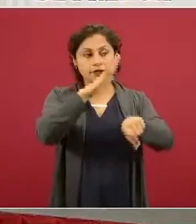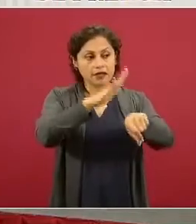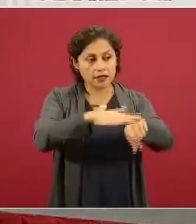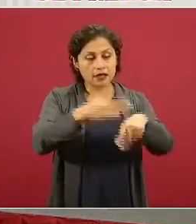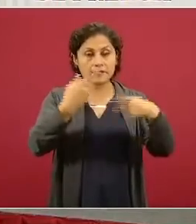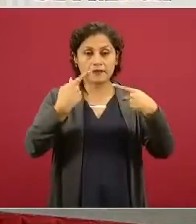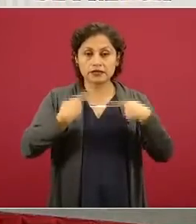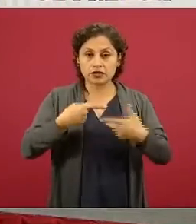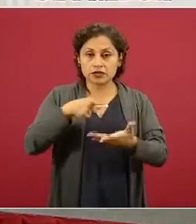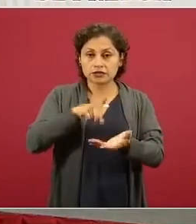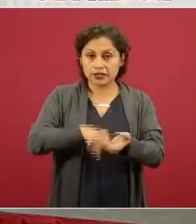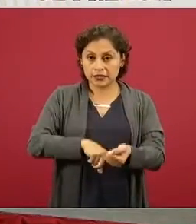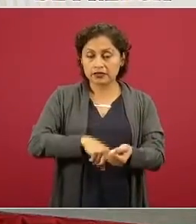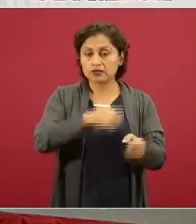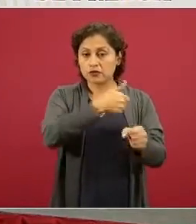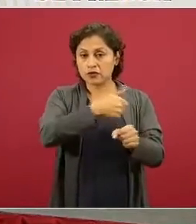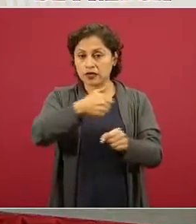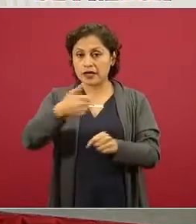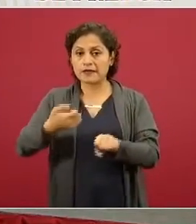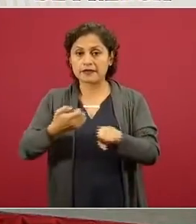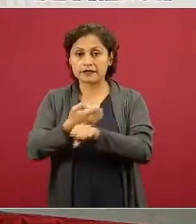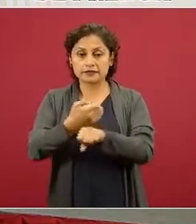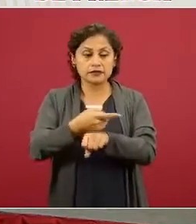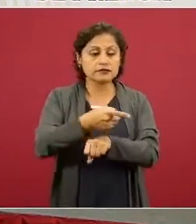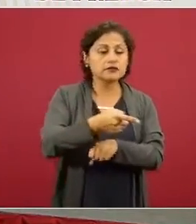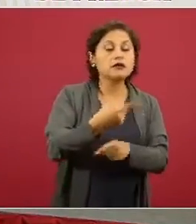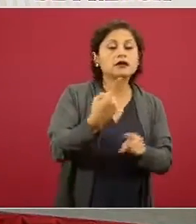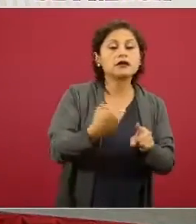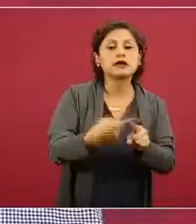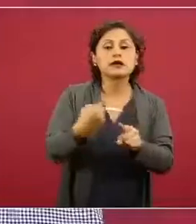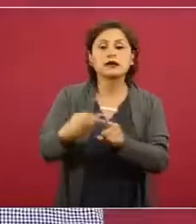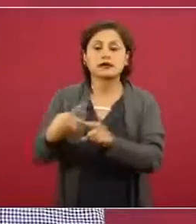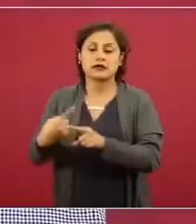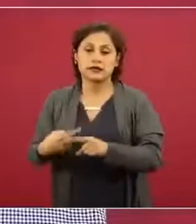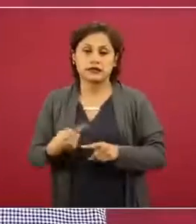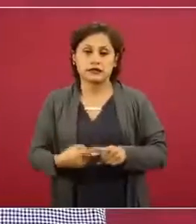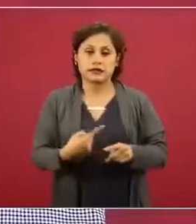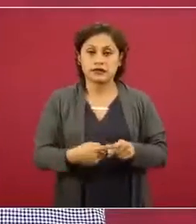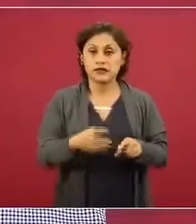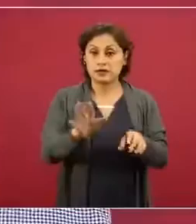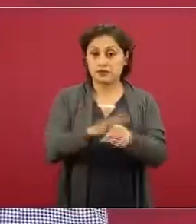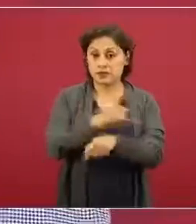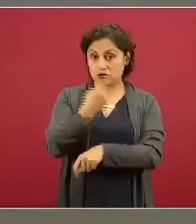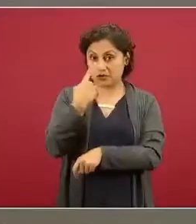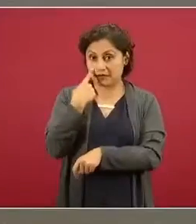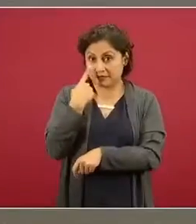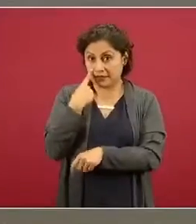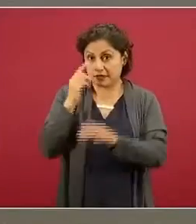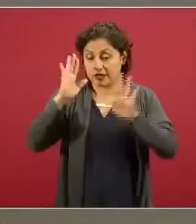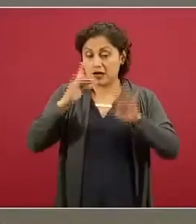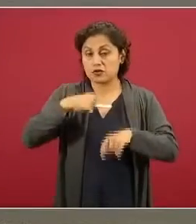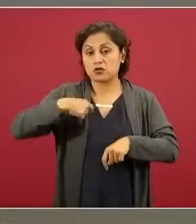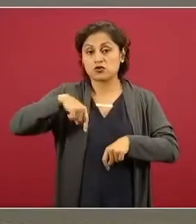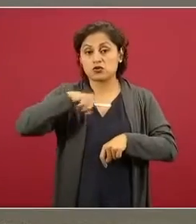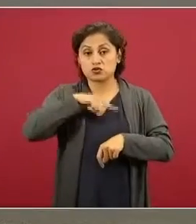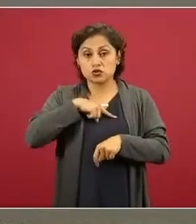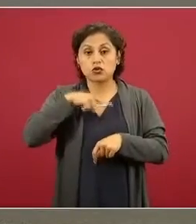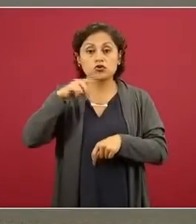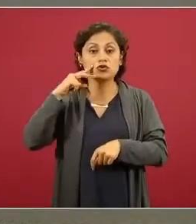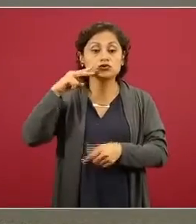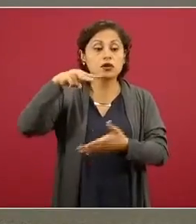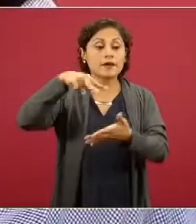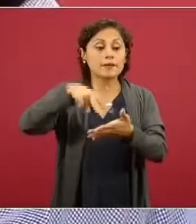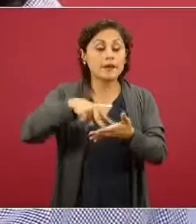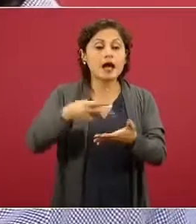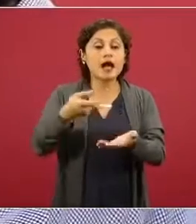identificar. Hay que identificar dónde están, porque también cuando uno ve una entidad, hay que reconocer que las entidades también son heterogéneas. Y tal vez en